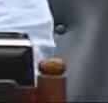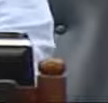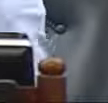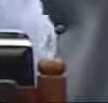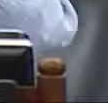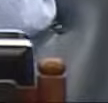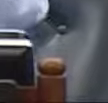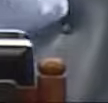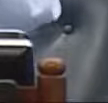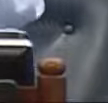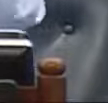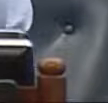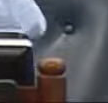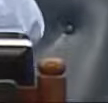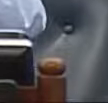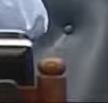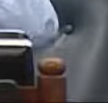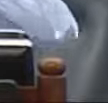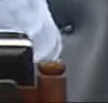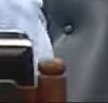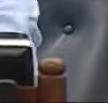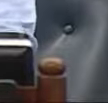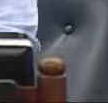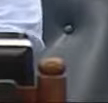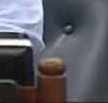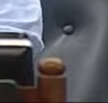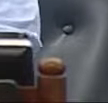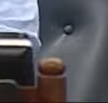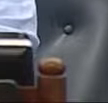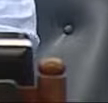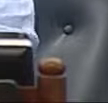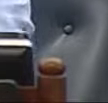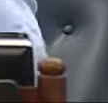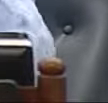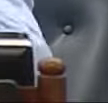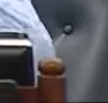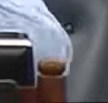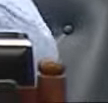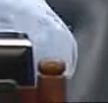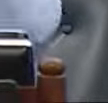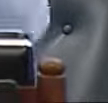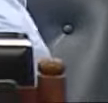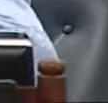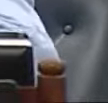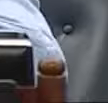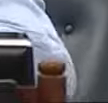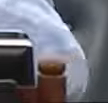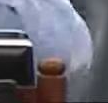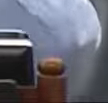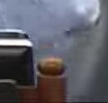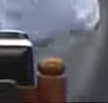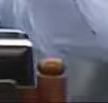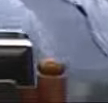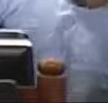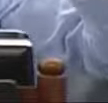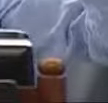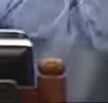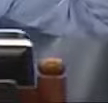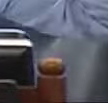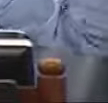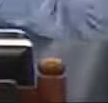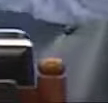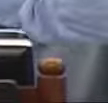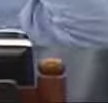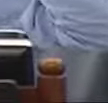atrás. Estamos llegando a un punto en el que la gente va a empezar a saber que está contaminada gracias a